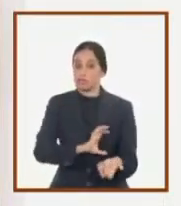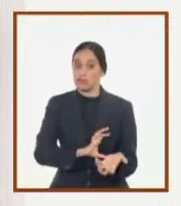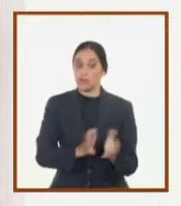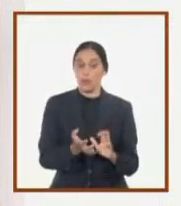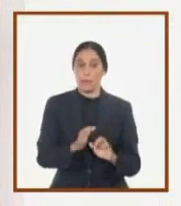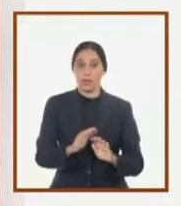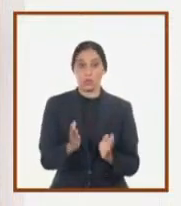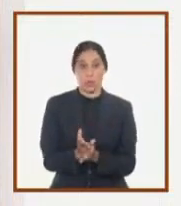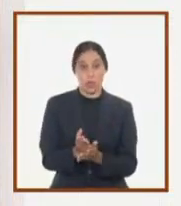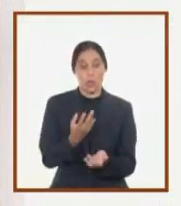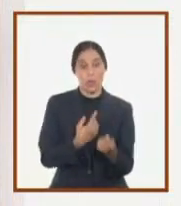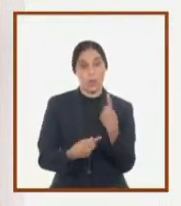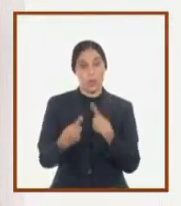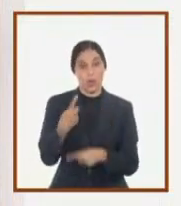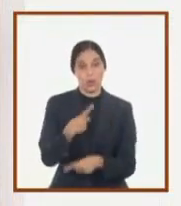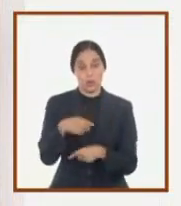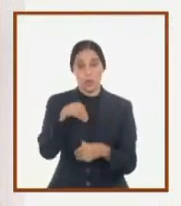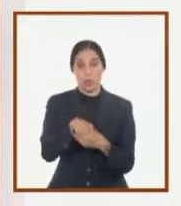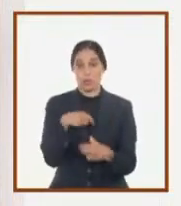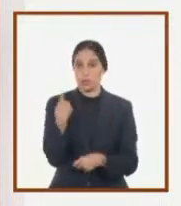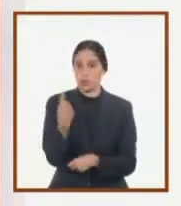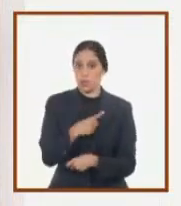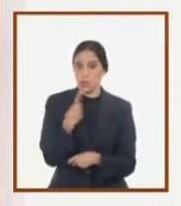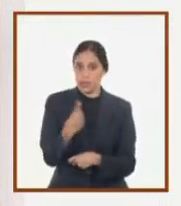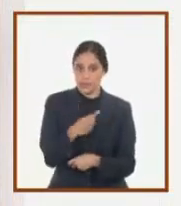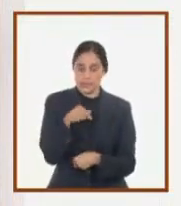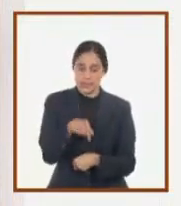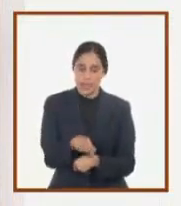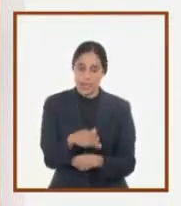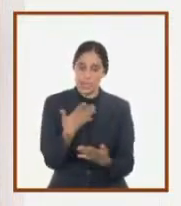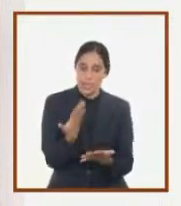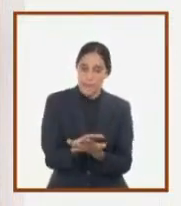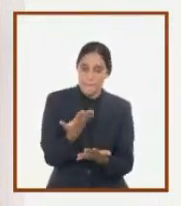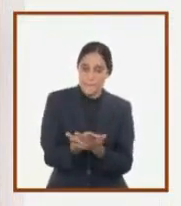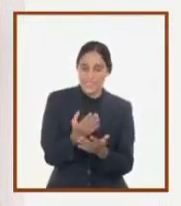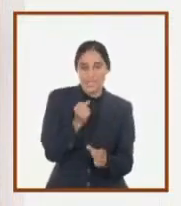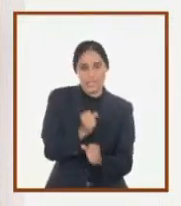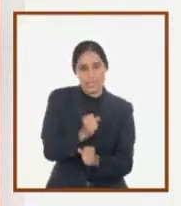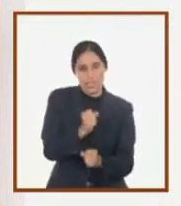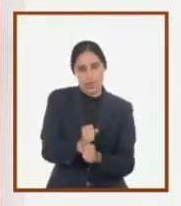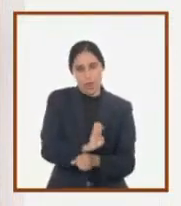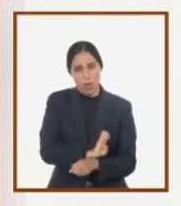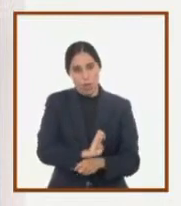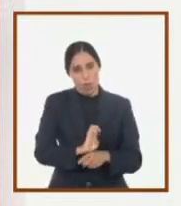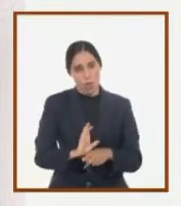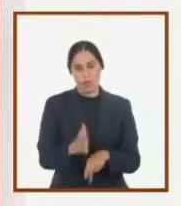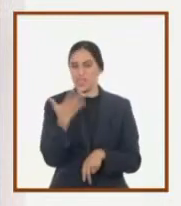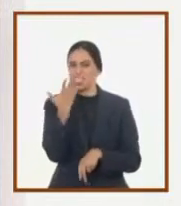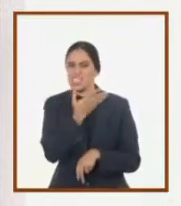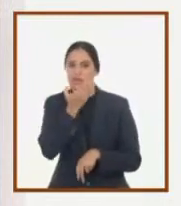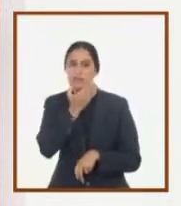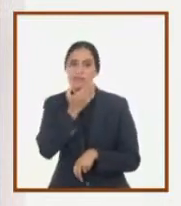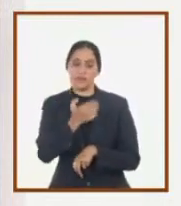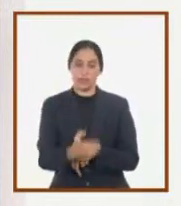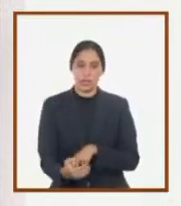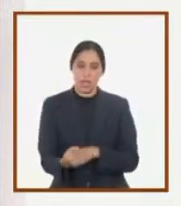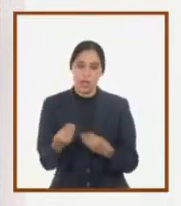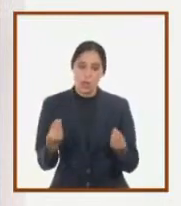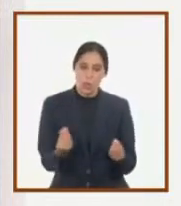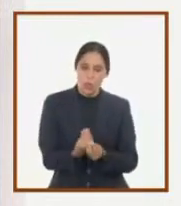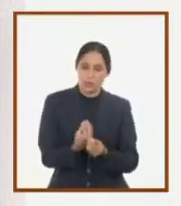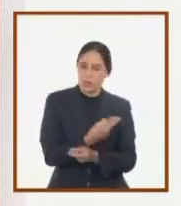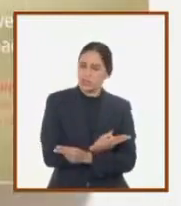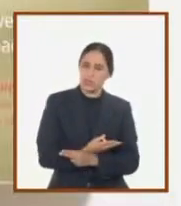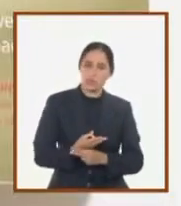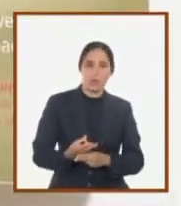que todavía conserva nuestra editorial que es el trabajo la hora del comandante en jefe y la historia de